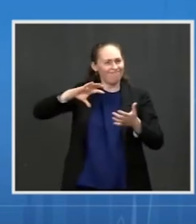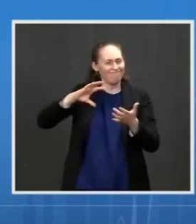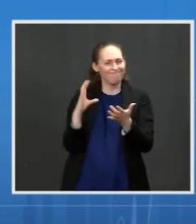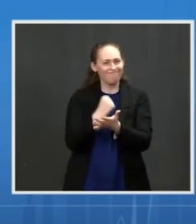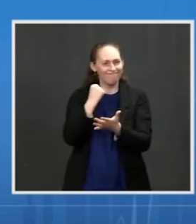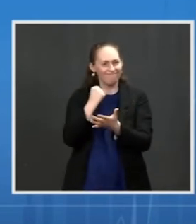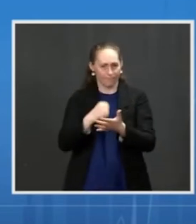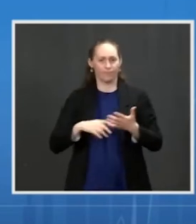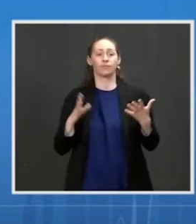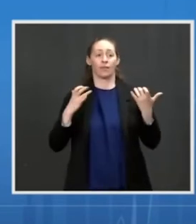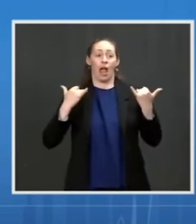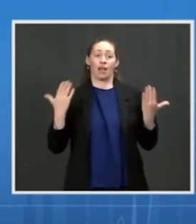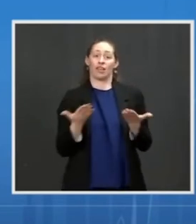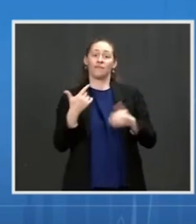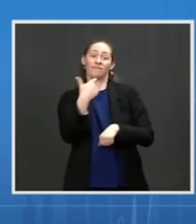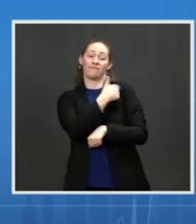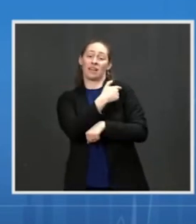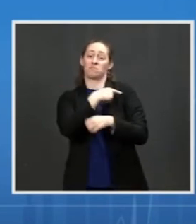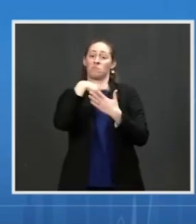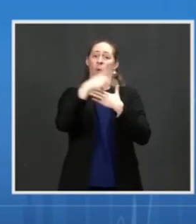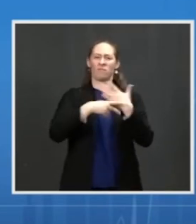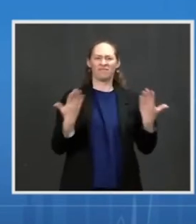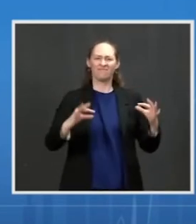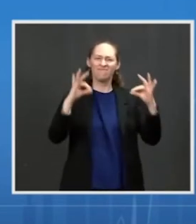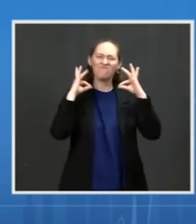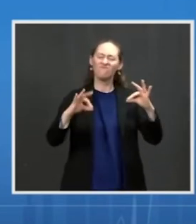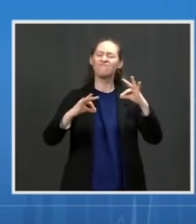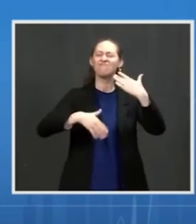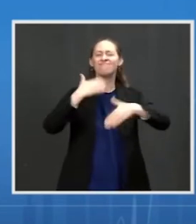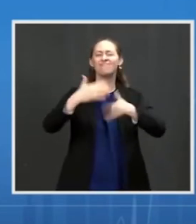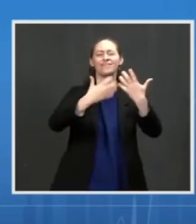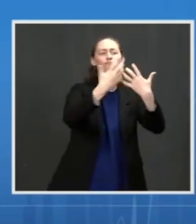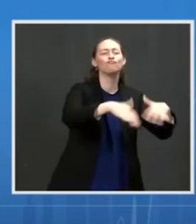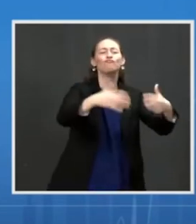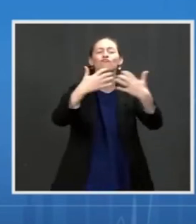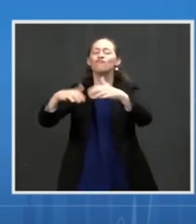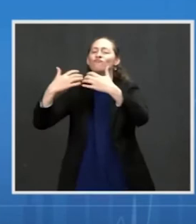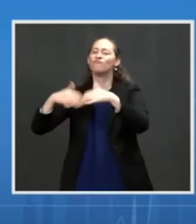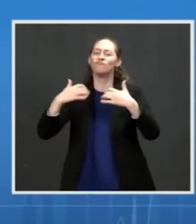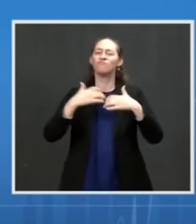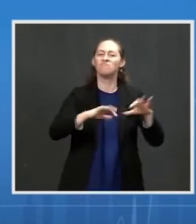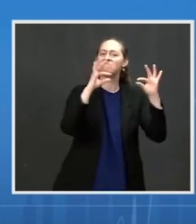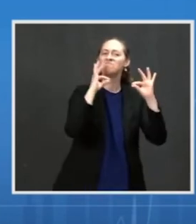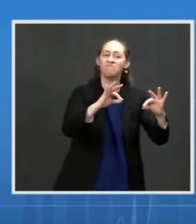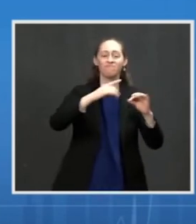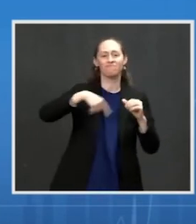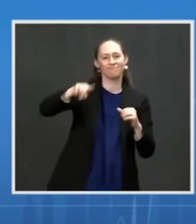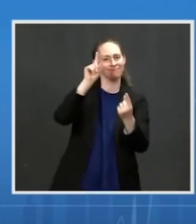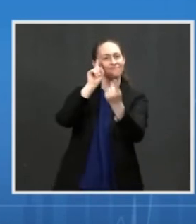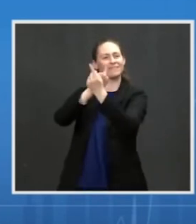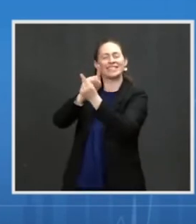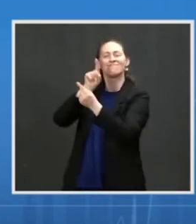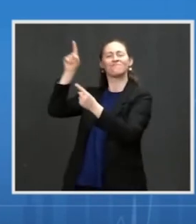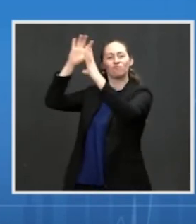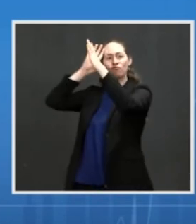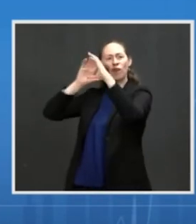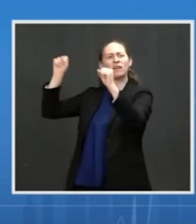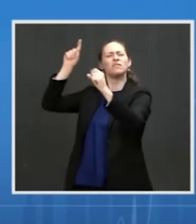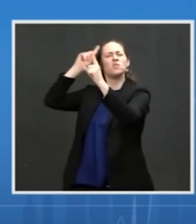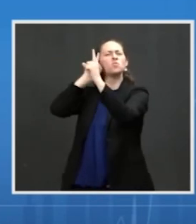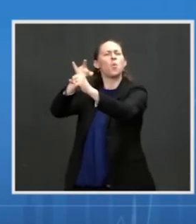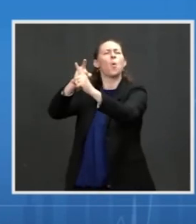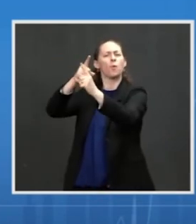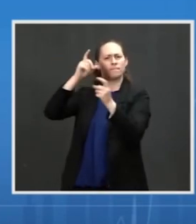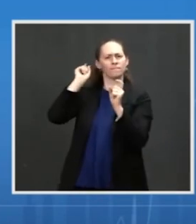estamos en camino a cumplir con la meta del presidente de administrar 200 millones de inyecciones en sus primeros 100 días